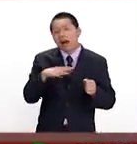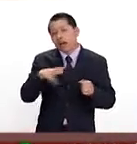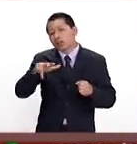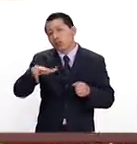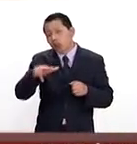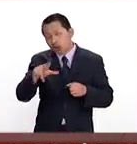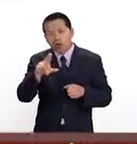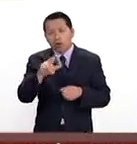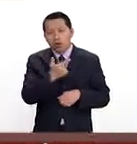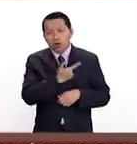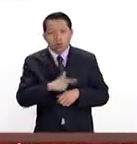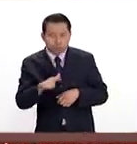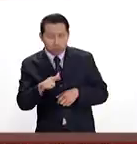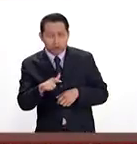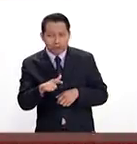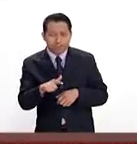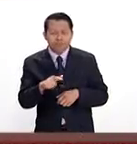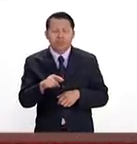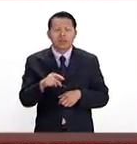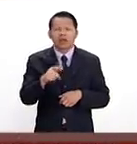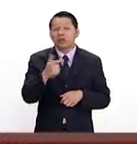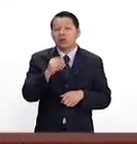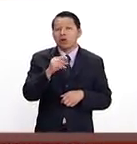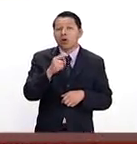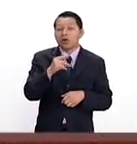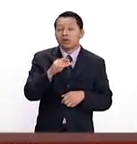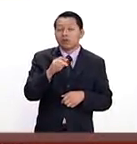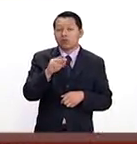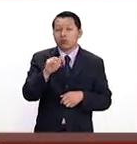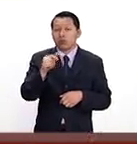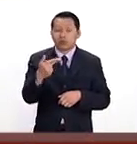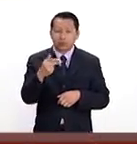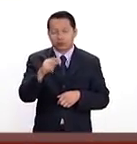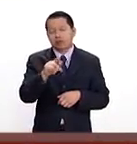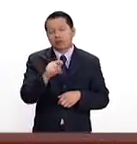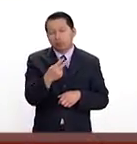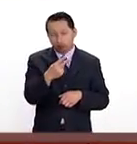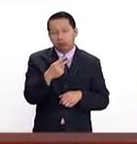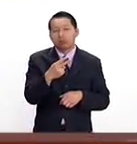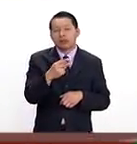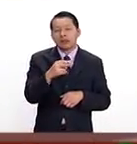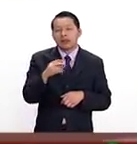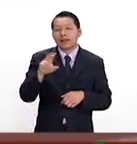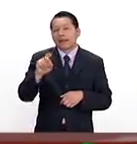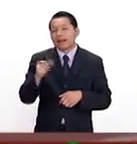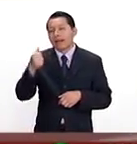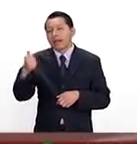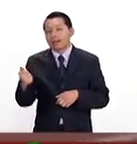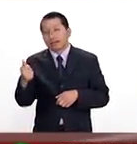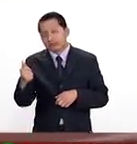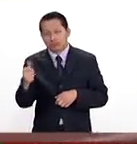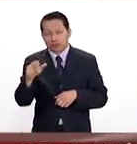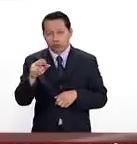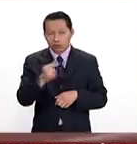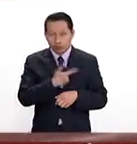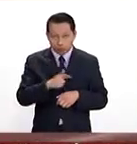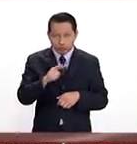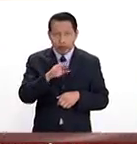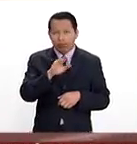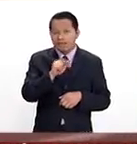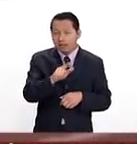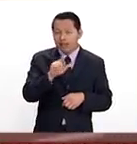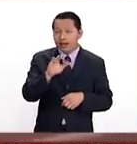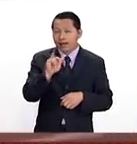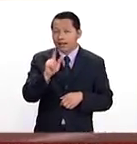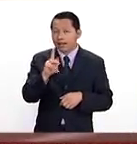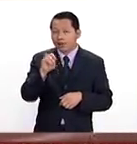de desfavorable. George Bush, el hijo, 62 de favorable contra 36 de desfavorable. Bill